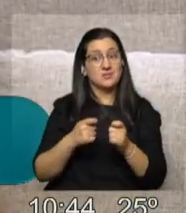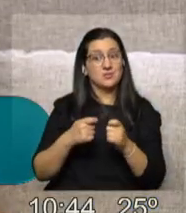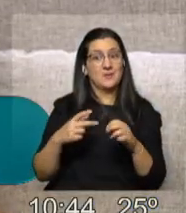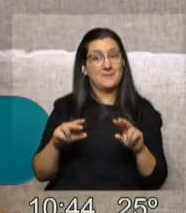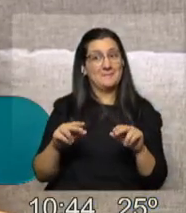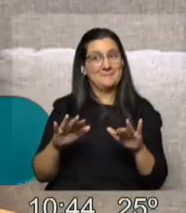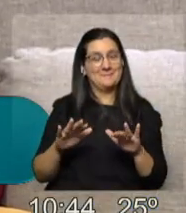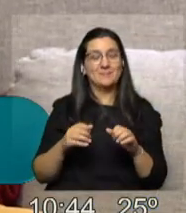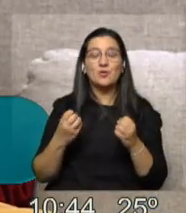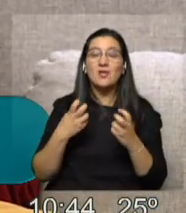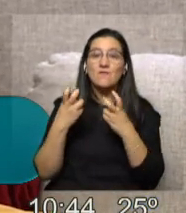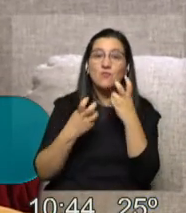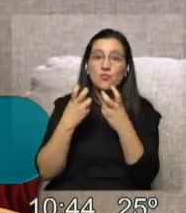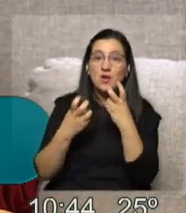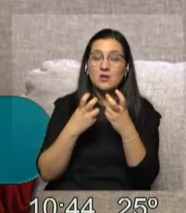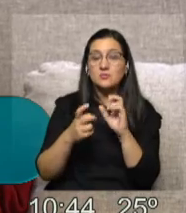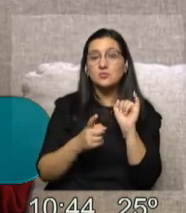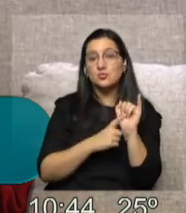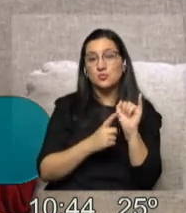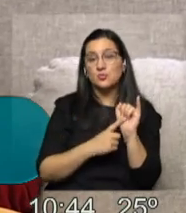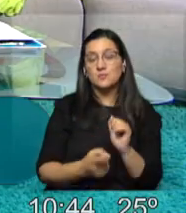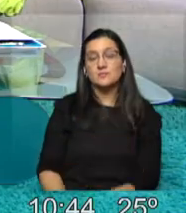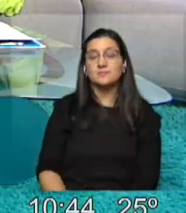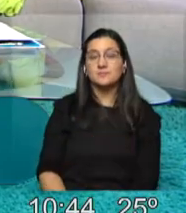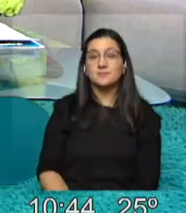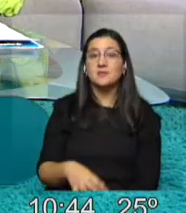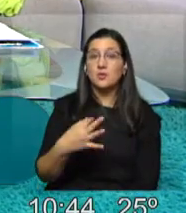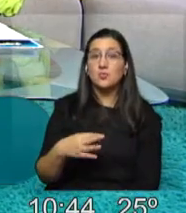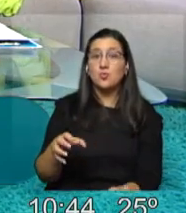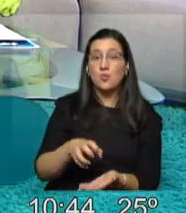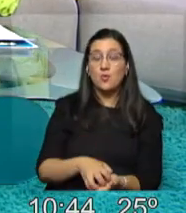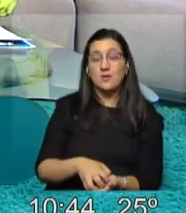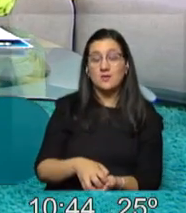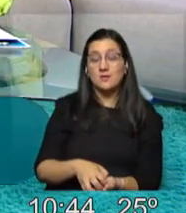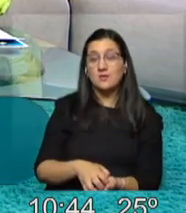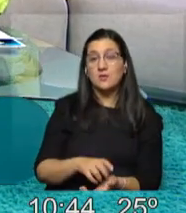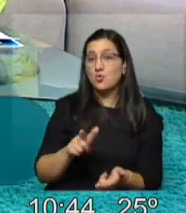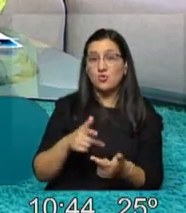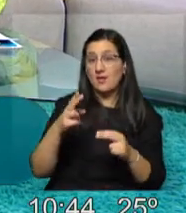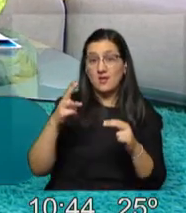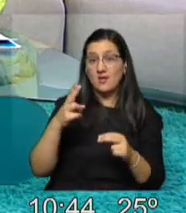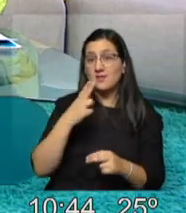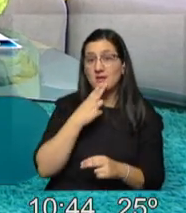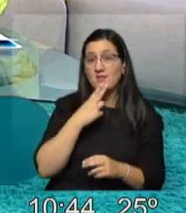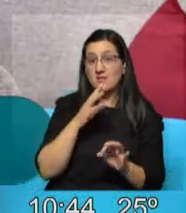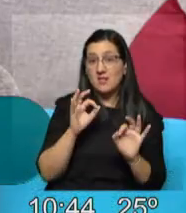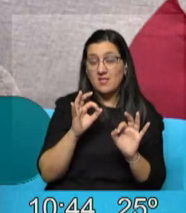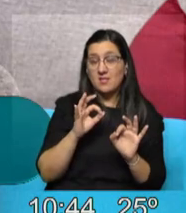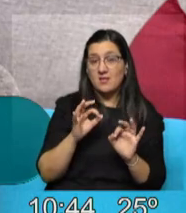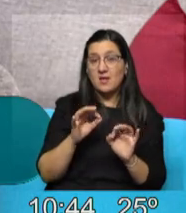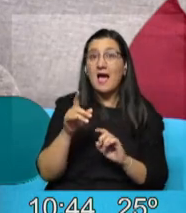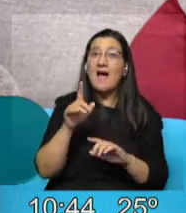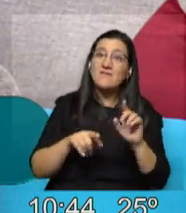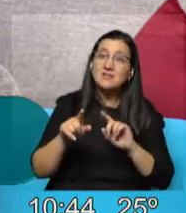YouTube, porque de verdad, a veces nos reímos más con eso que con la realidad. Es el único lugar donde está, no está en plataformas. Alguien tiene la buena idea de colgarla en YouTube